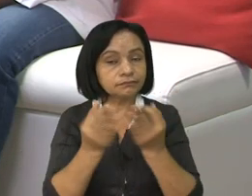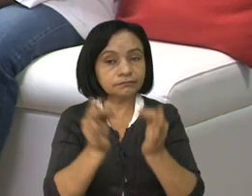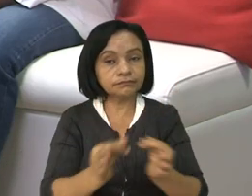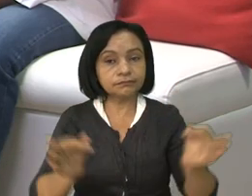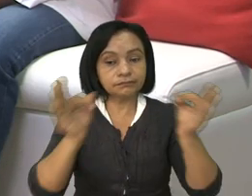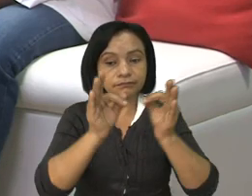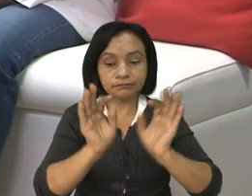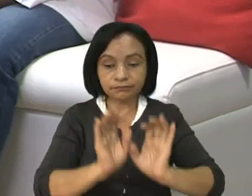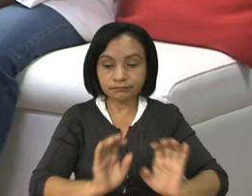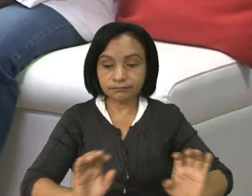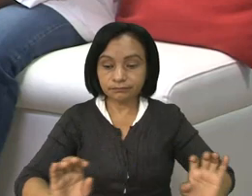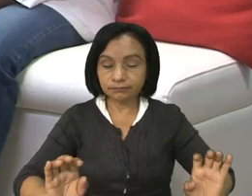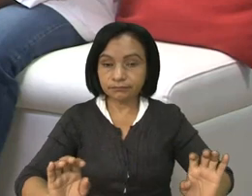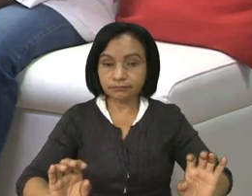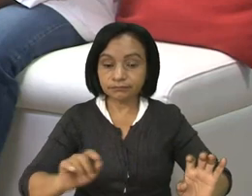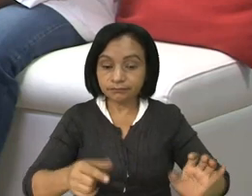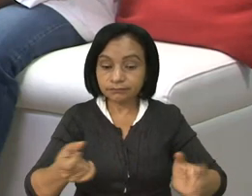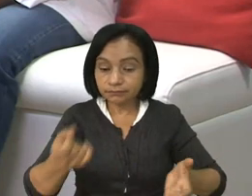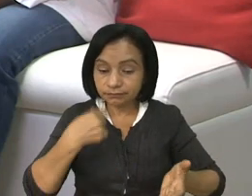niño